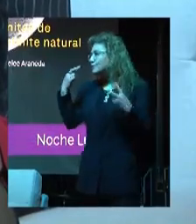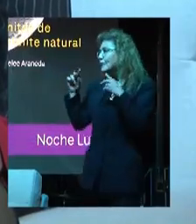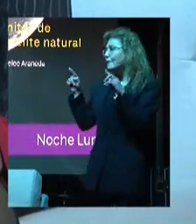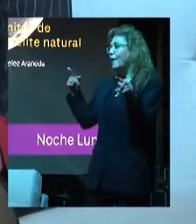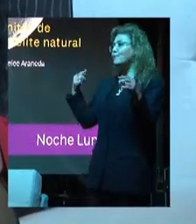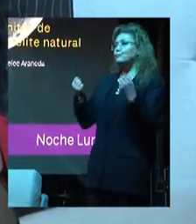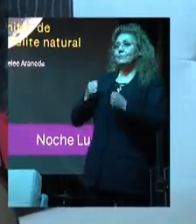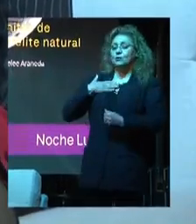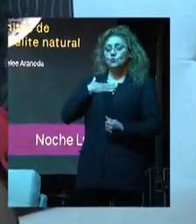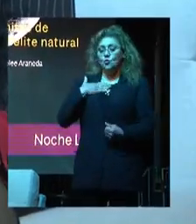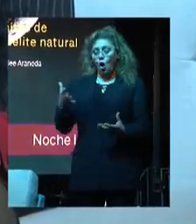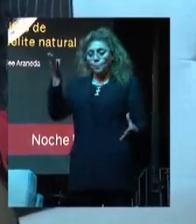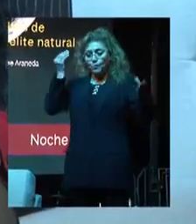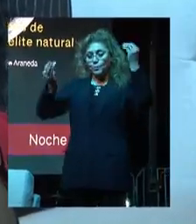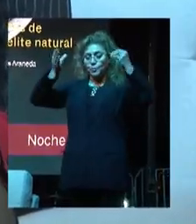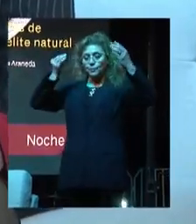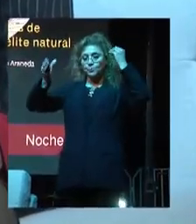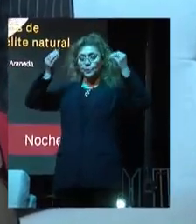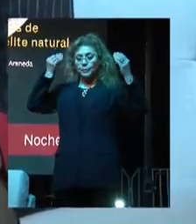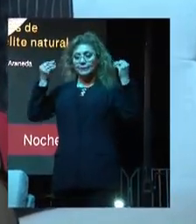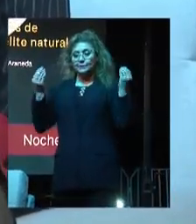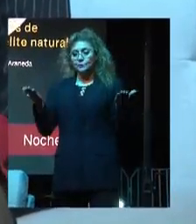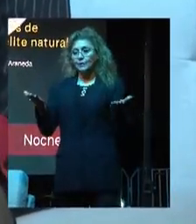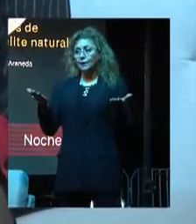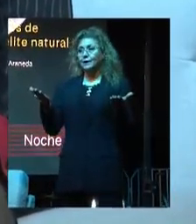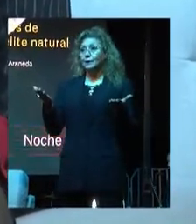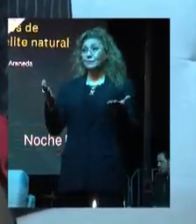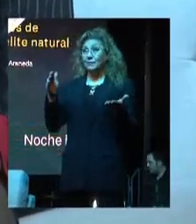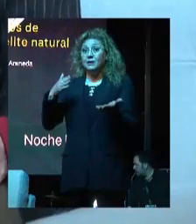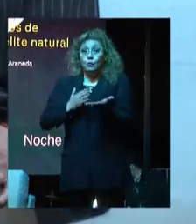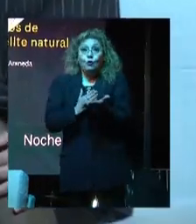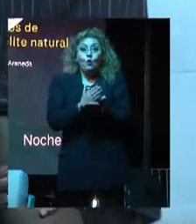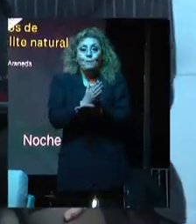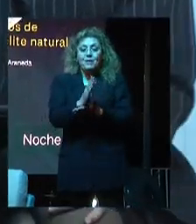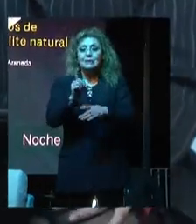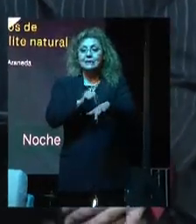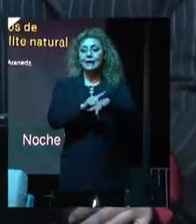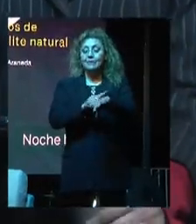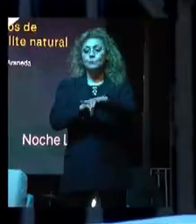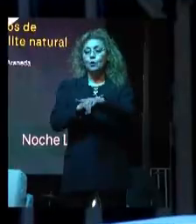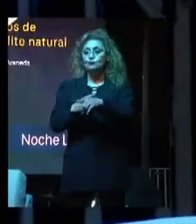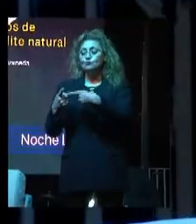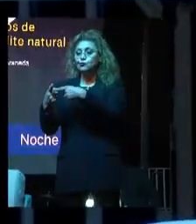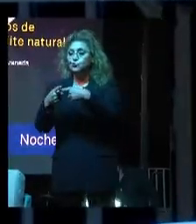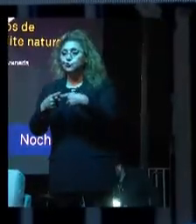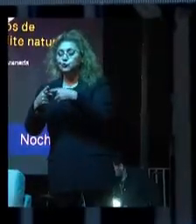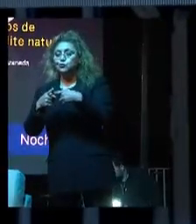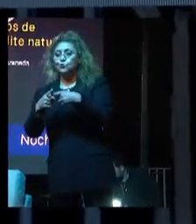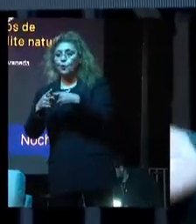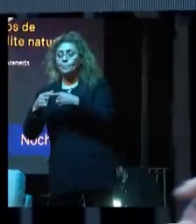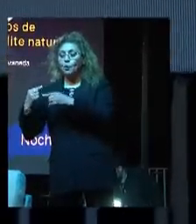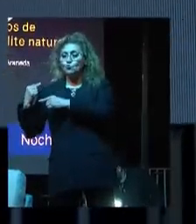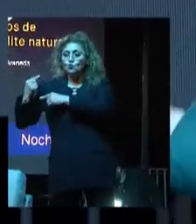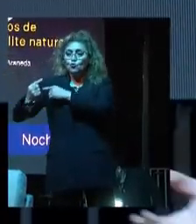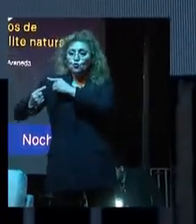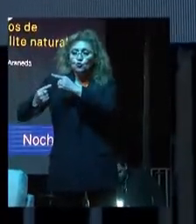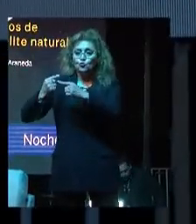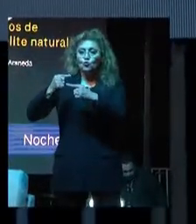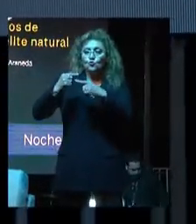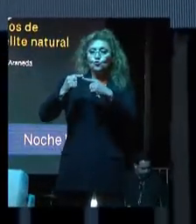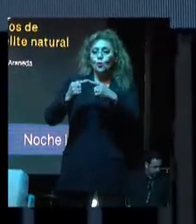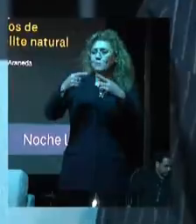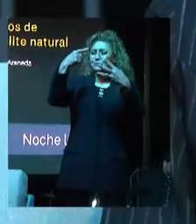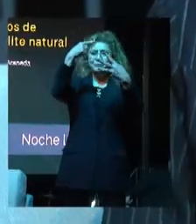de realmente aprender también, bueno, desde el inicio de los tiempos, desde las sociedades, desde las civilizaciones precolombinas, los griegos,